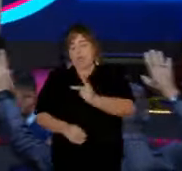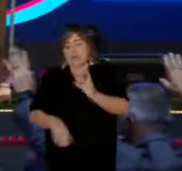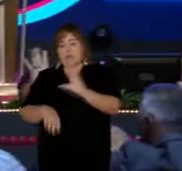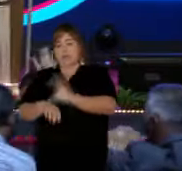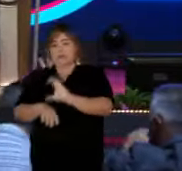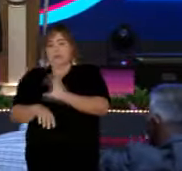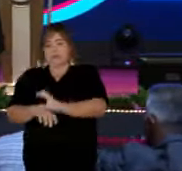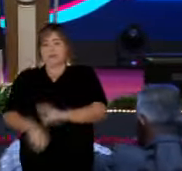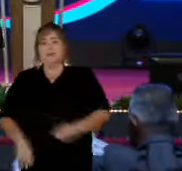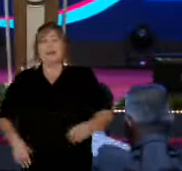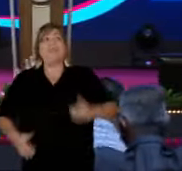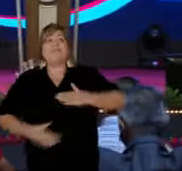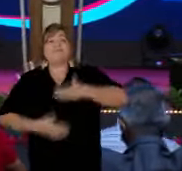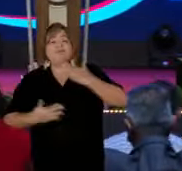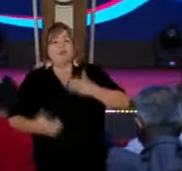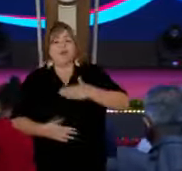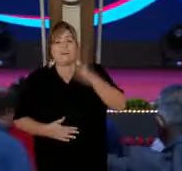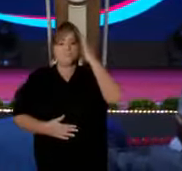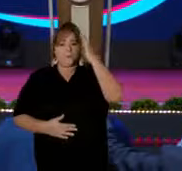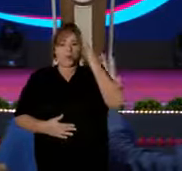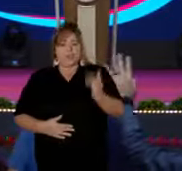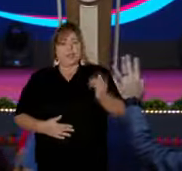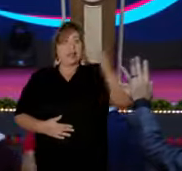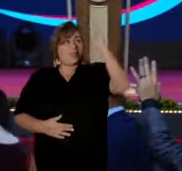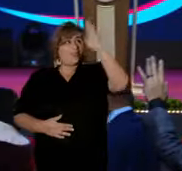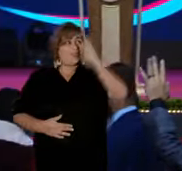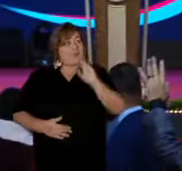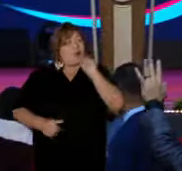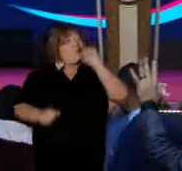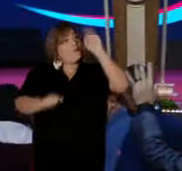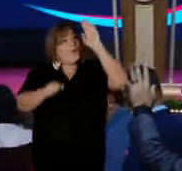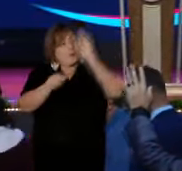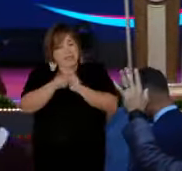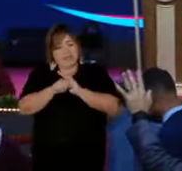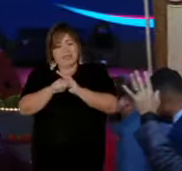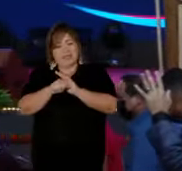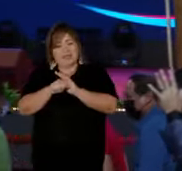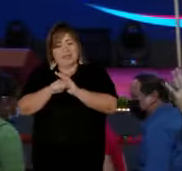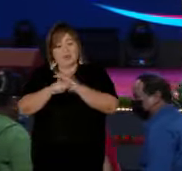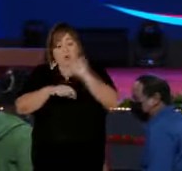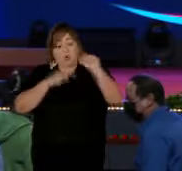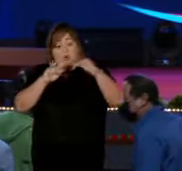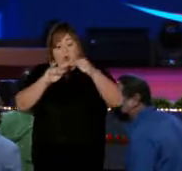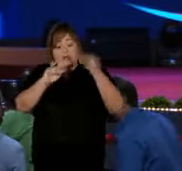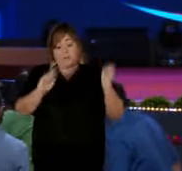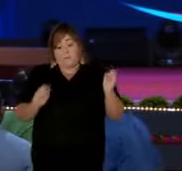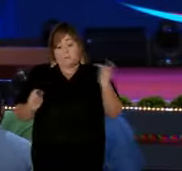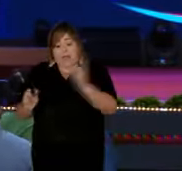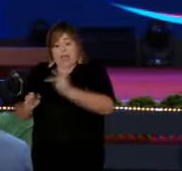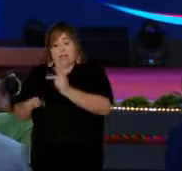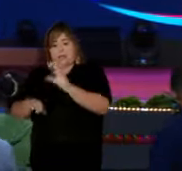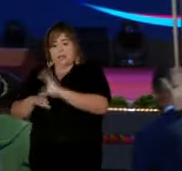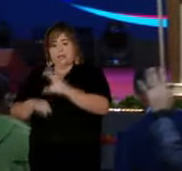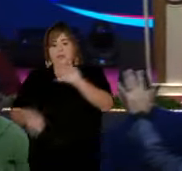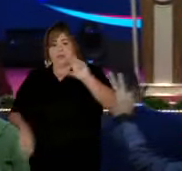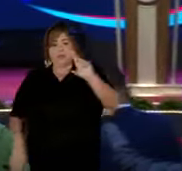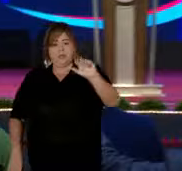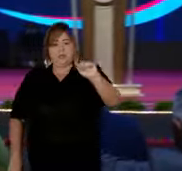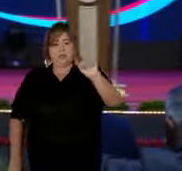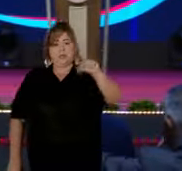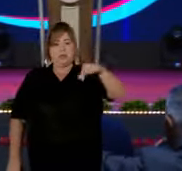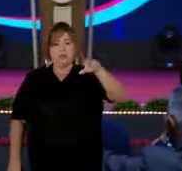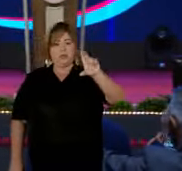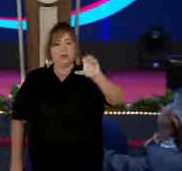a venir contentos, porque lo que Dios le prometí se cumplirá cuando regresen a la casa. Yo sé que Raquelita, Dios se lo mostró